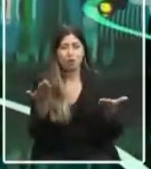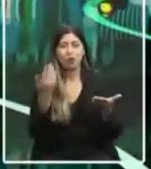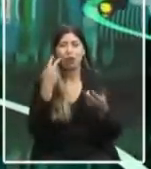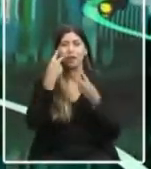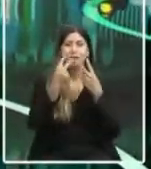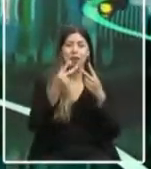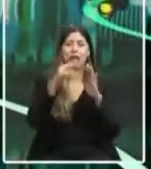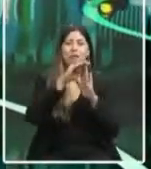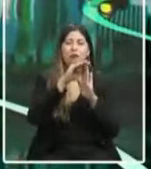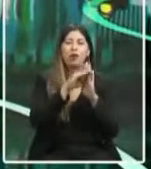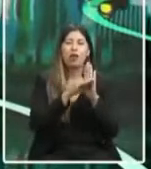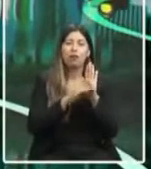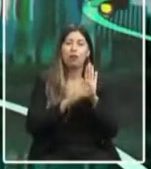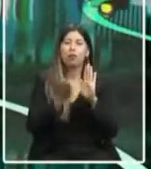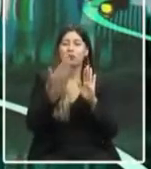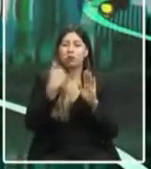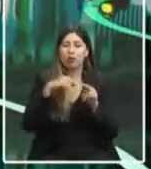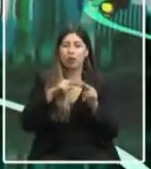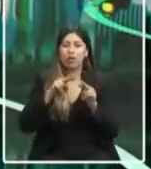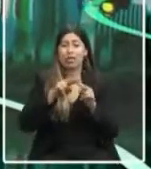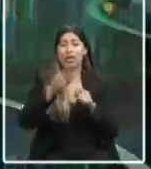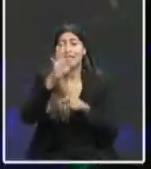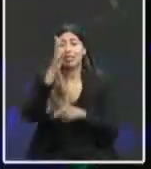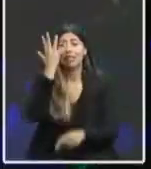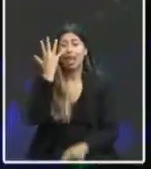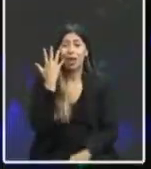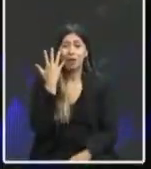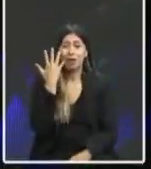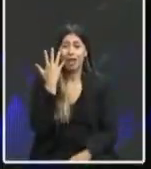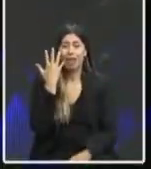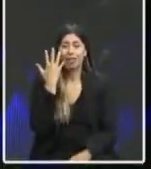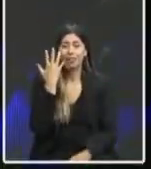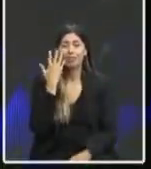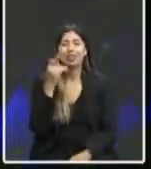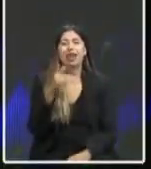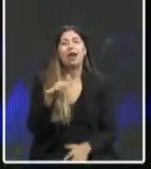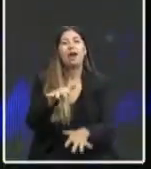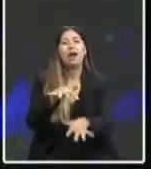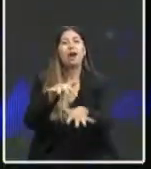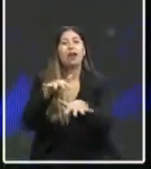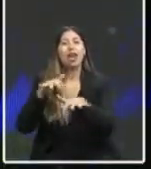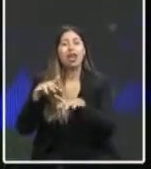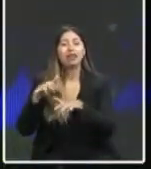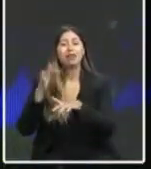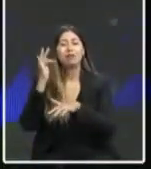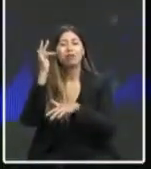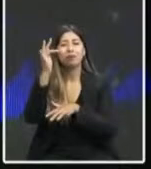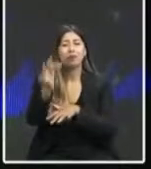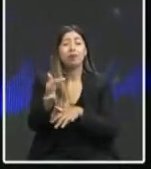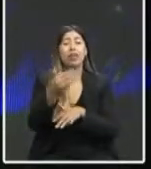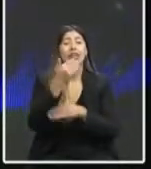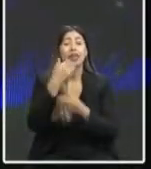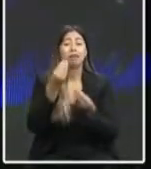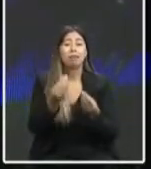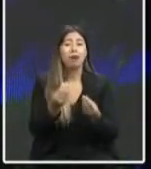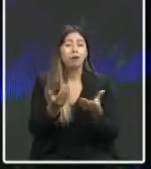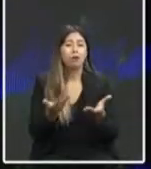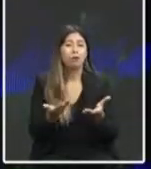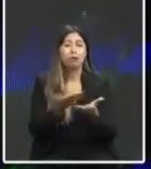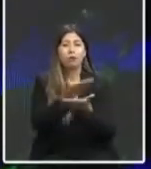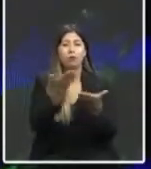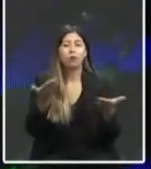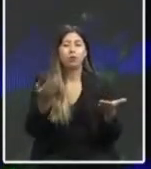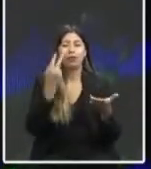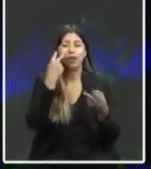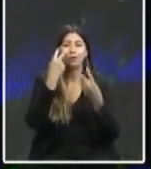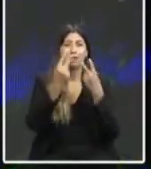programación que tenemos preparada durante estas 5 jornadas de Congreso Futuro y por supuesto también a revisar